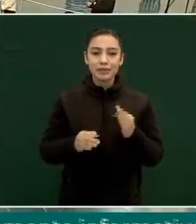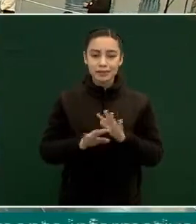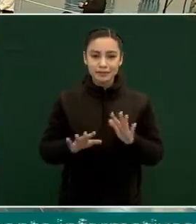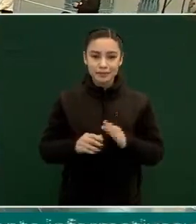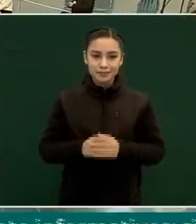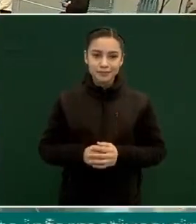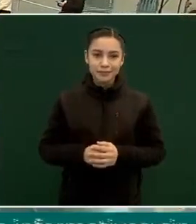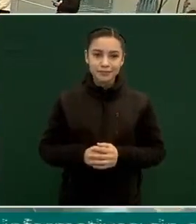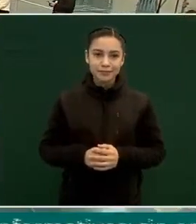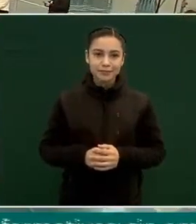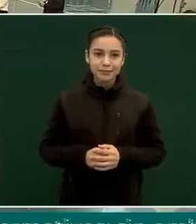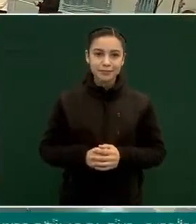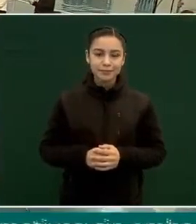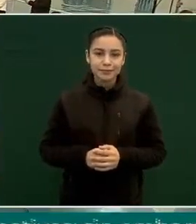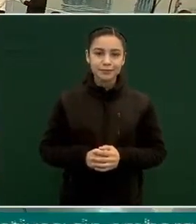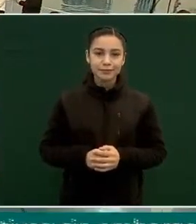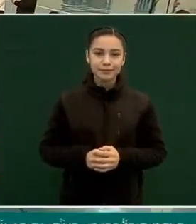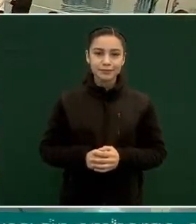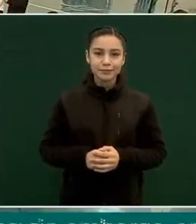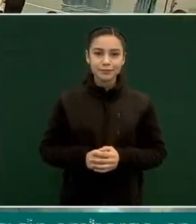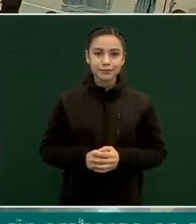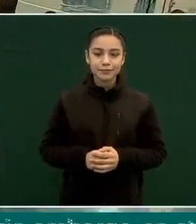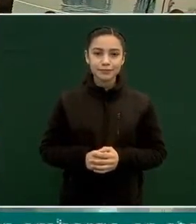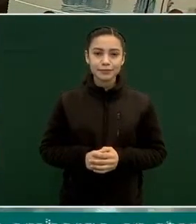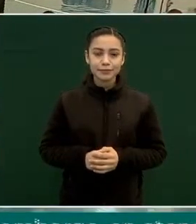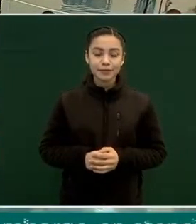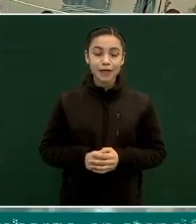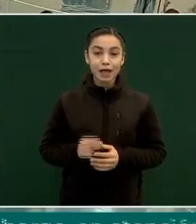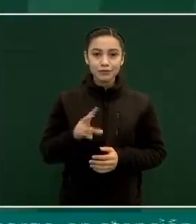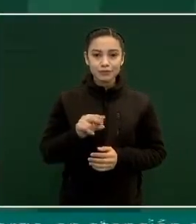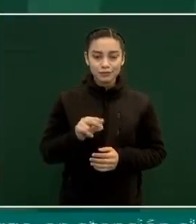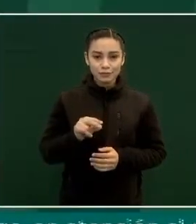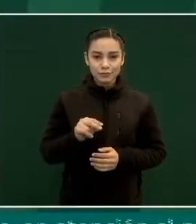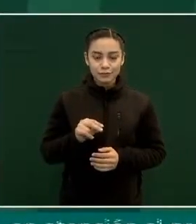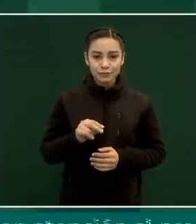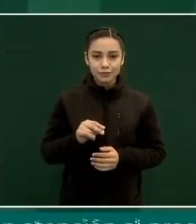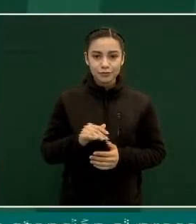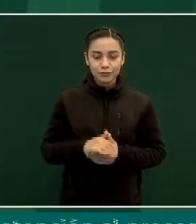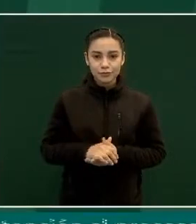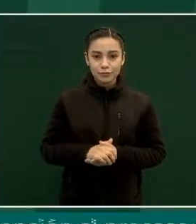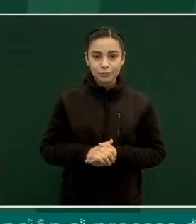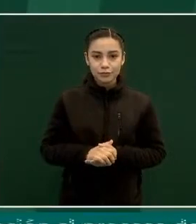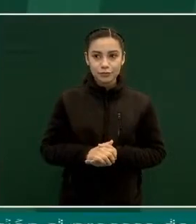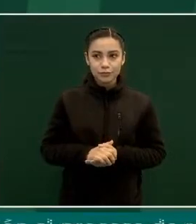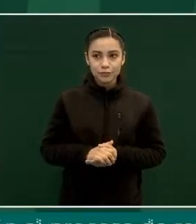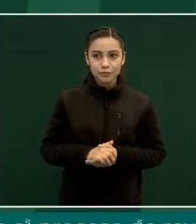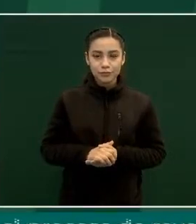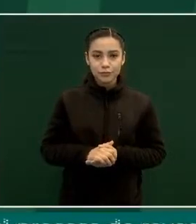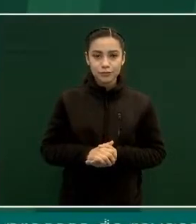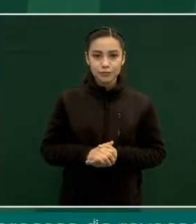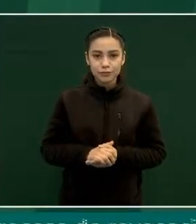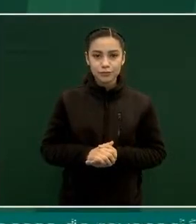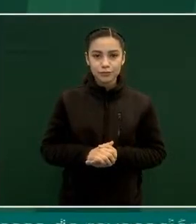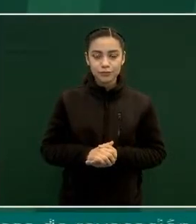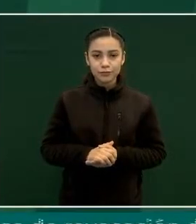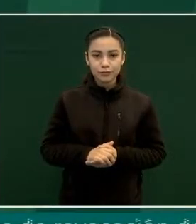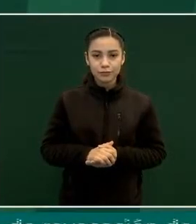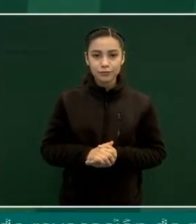¿Es de SENACE o es de...? No, son elementos de la Secretaría de